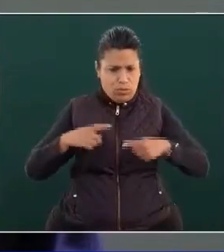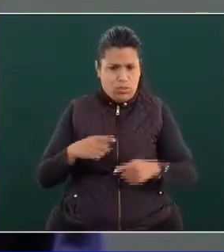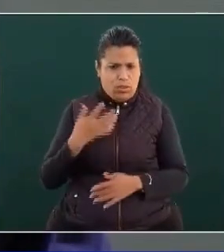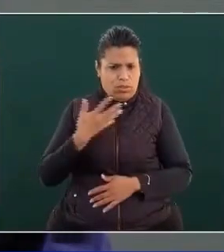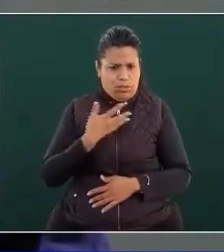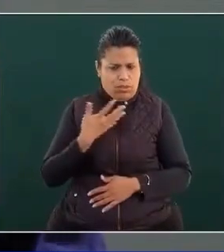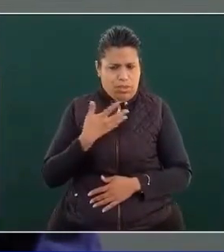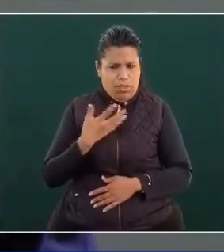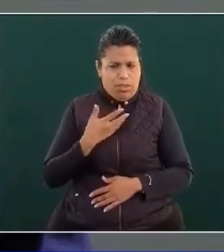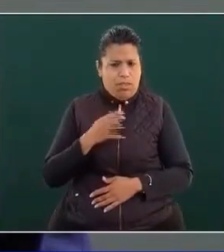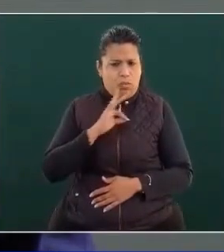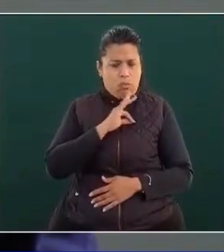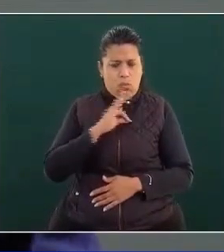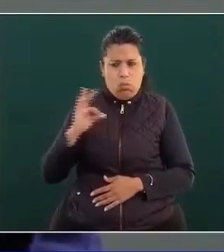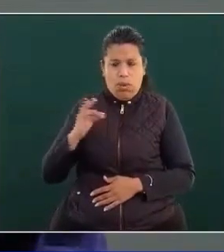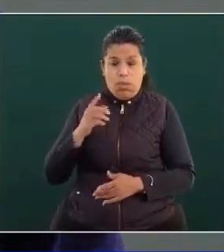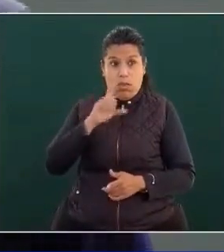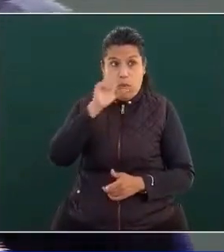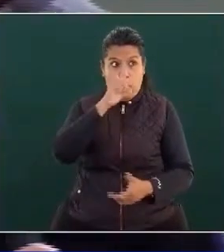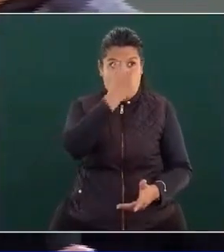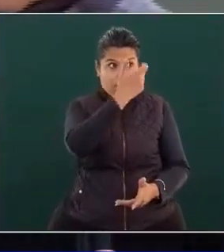para comprar sus